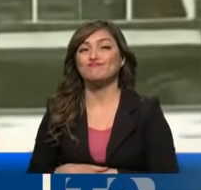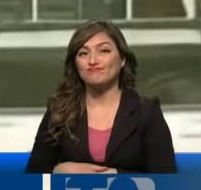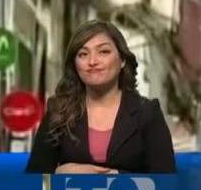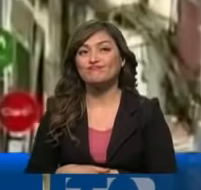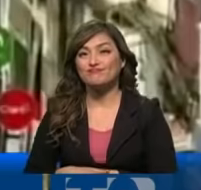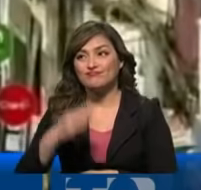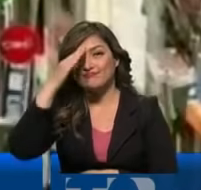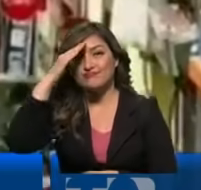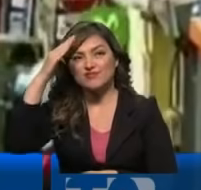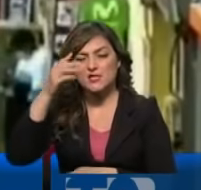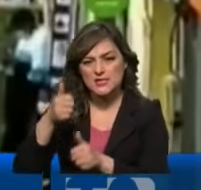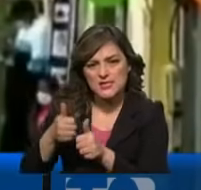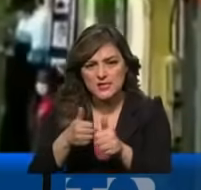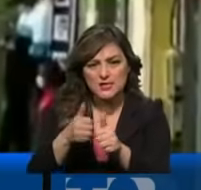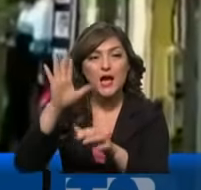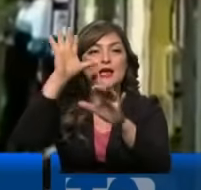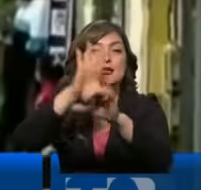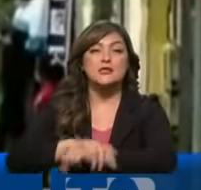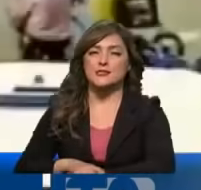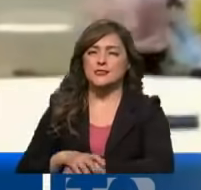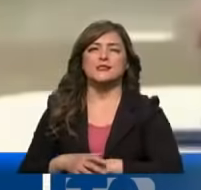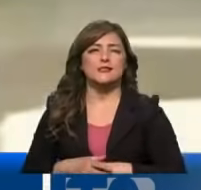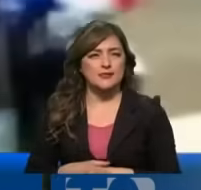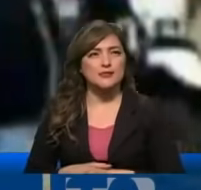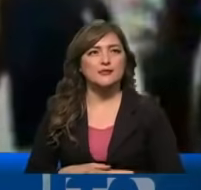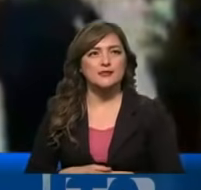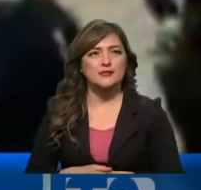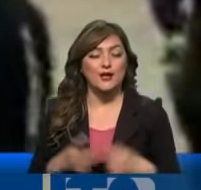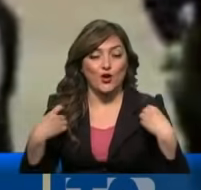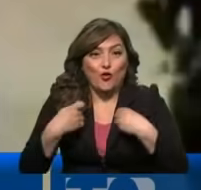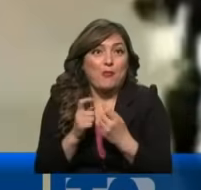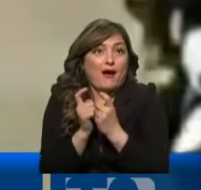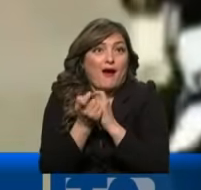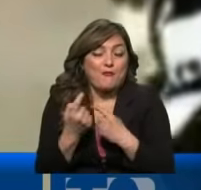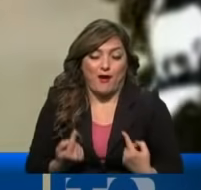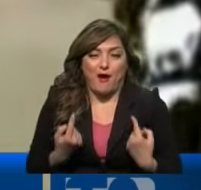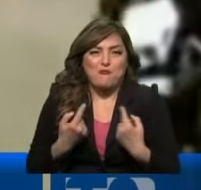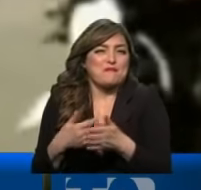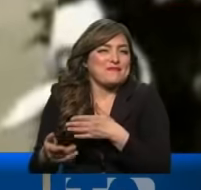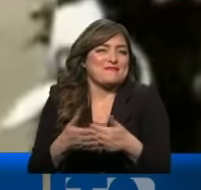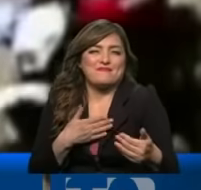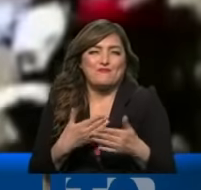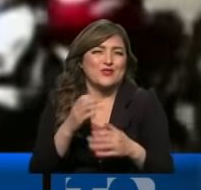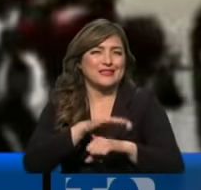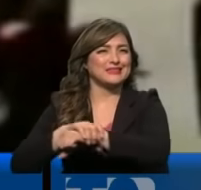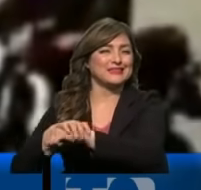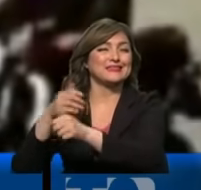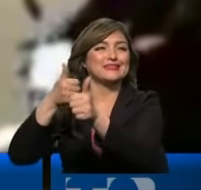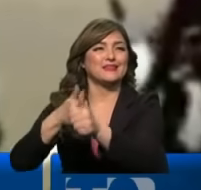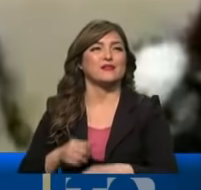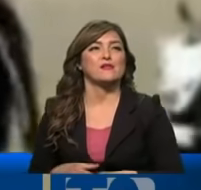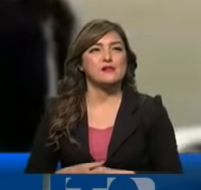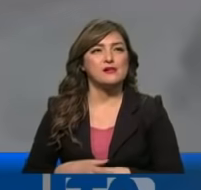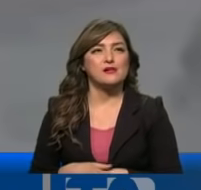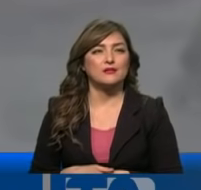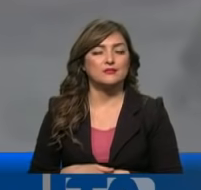la policía atrapó a los antisociales. Pese a que se cambiaron de vestimenta, fueron aprehendidos cerca del lugar del delito.